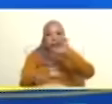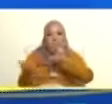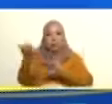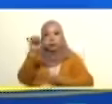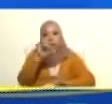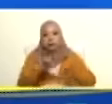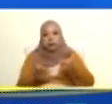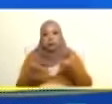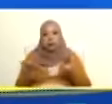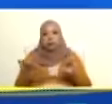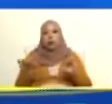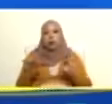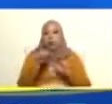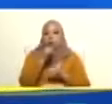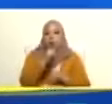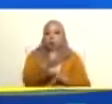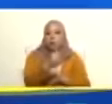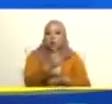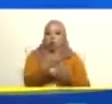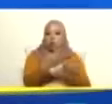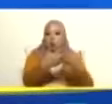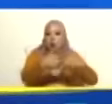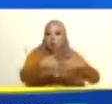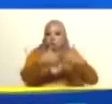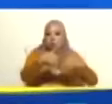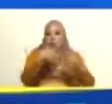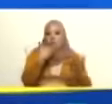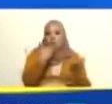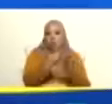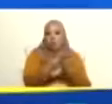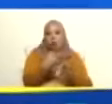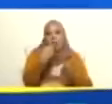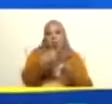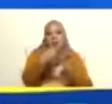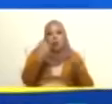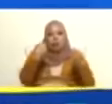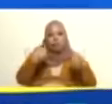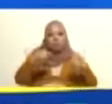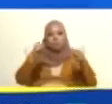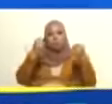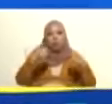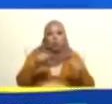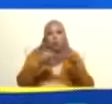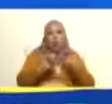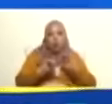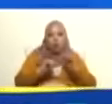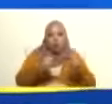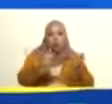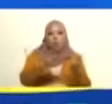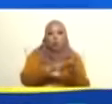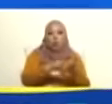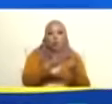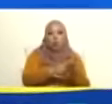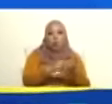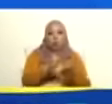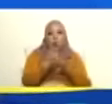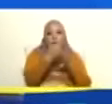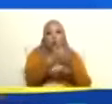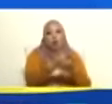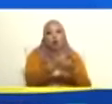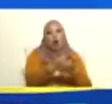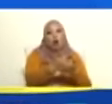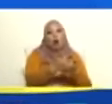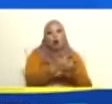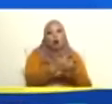que ha informado el sector es que gracias a las políticas que se aplicaron se pudo dar una reactivación de las plantas de sulfonación. Esos